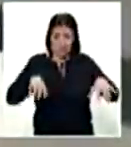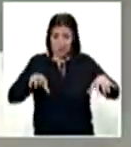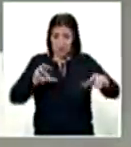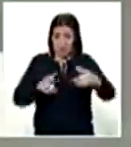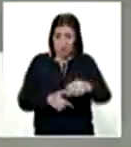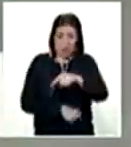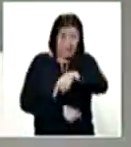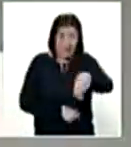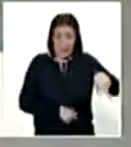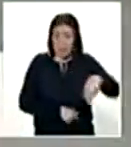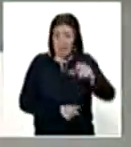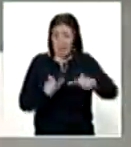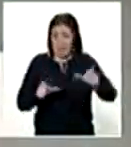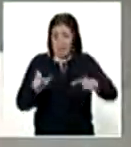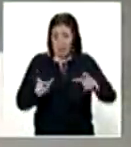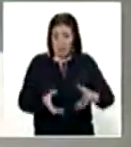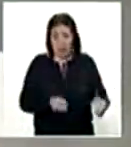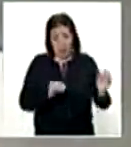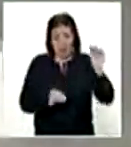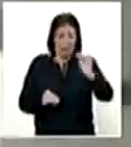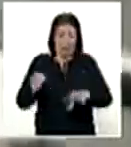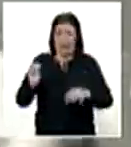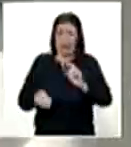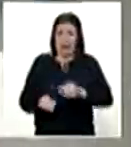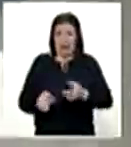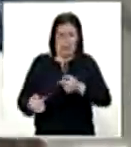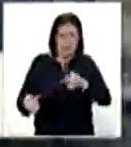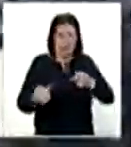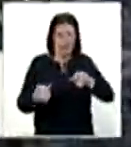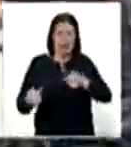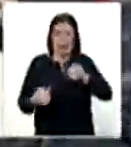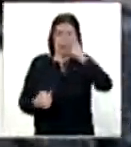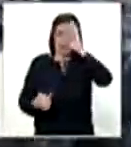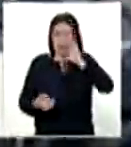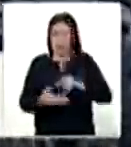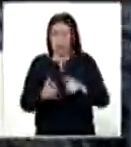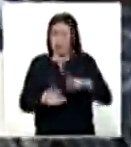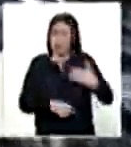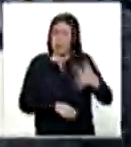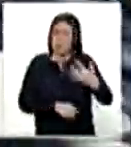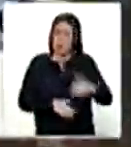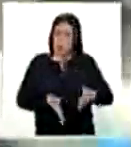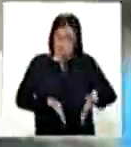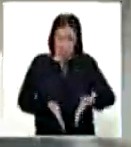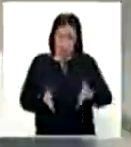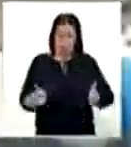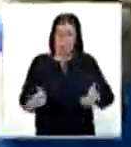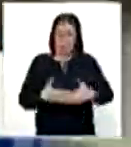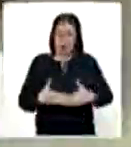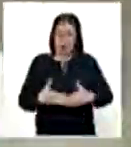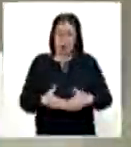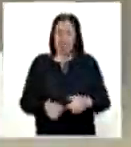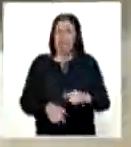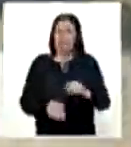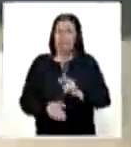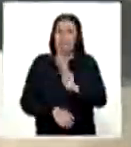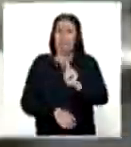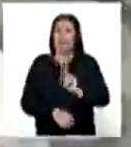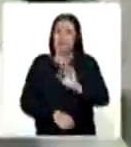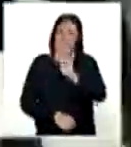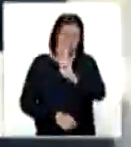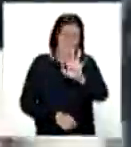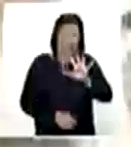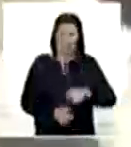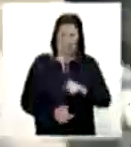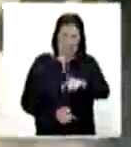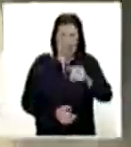y El Sol y el Campo se enfrentaron esta mañana a la policía luego de bloquear esta importante vía a la altura del kilómetro 45. Ellos protestaron